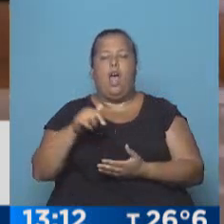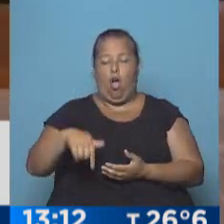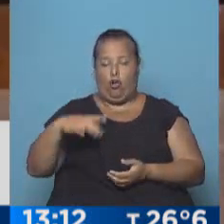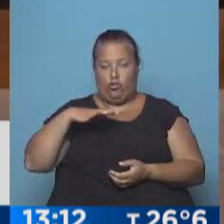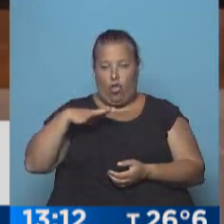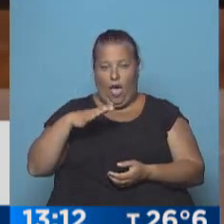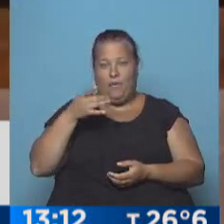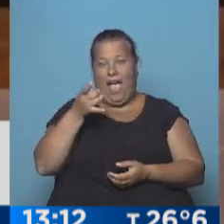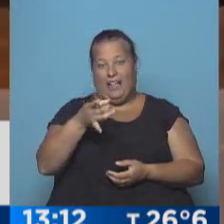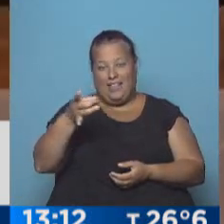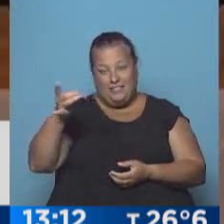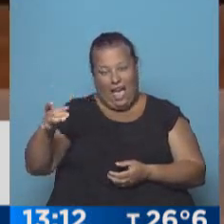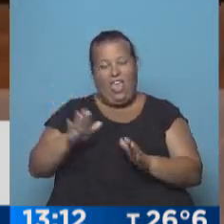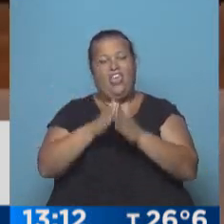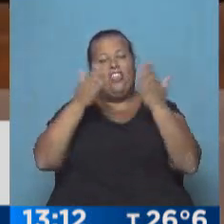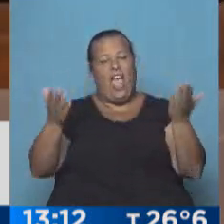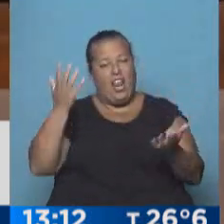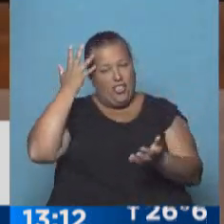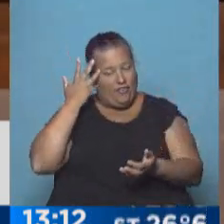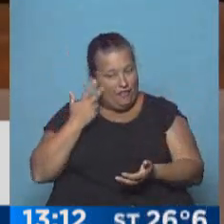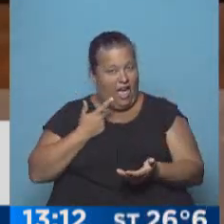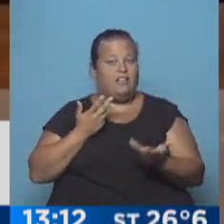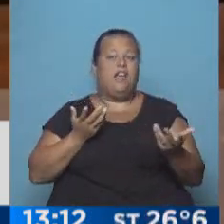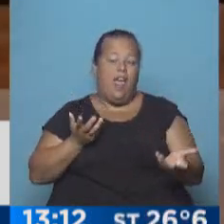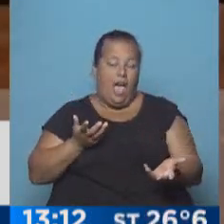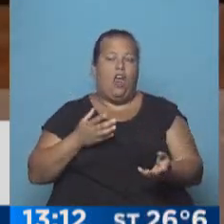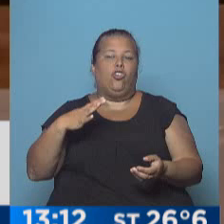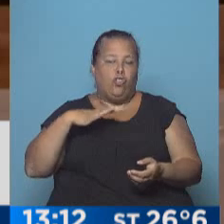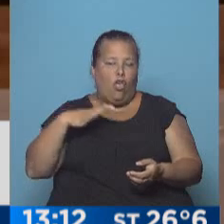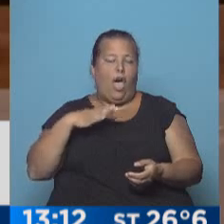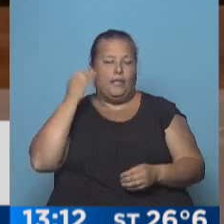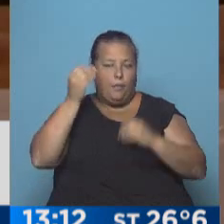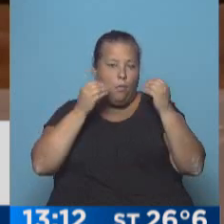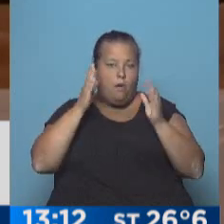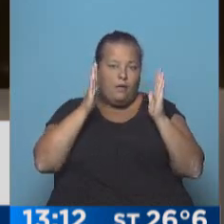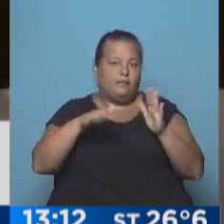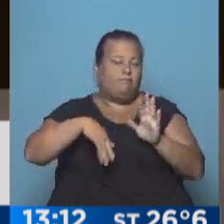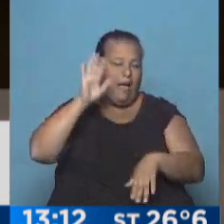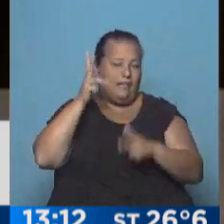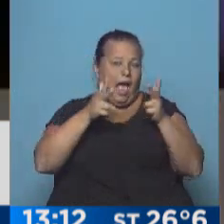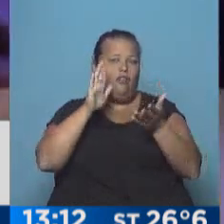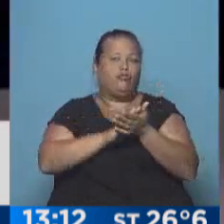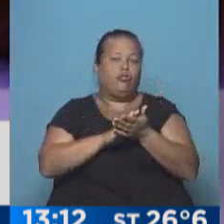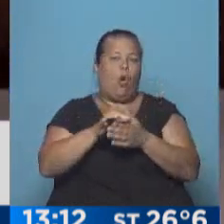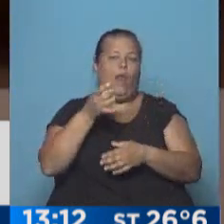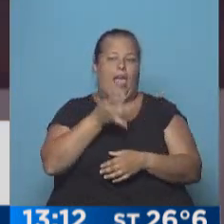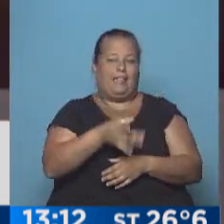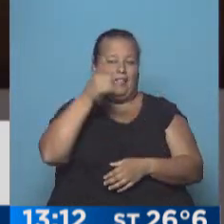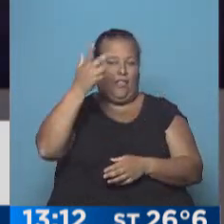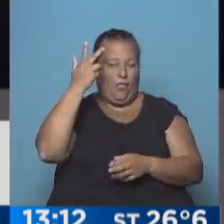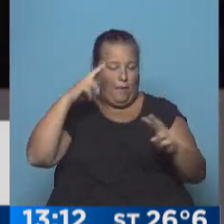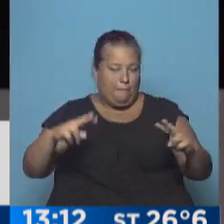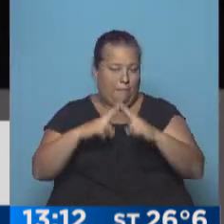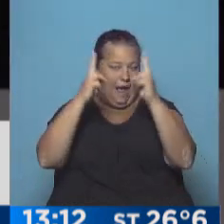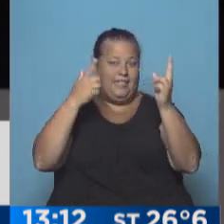de los atentados, los diarios franceses, que por supuesto siguen ocupándose casi en su totalidad de los atentados en París, como